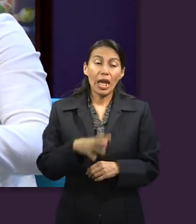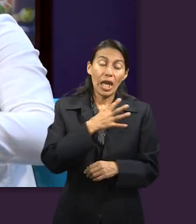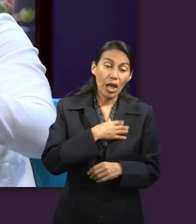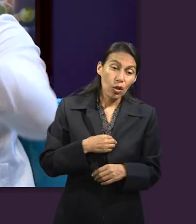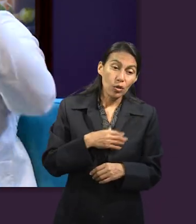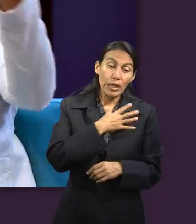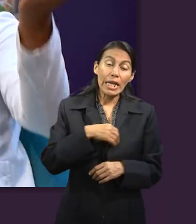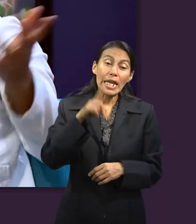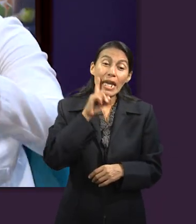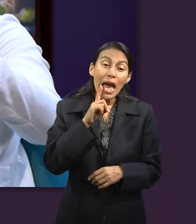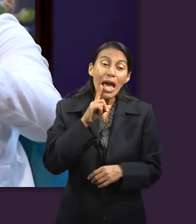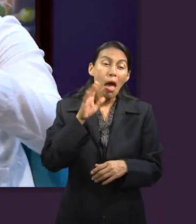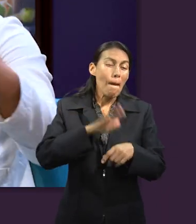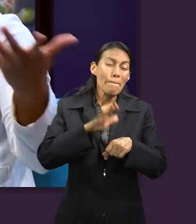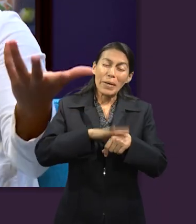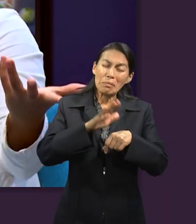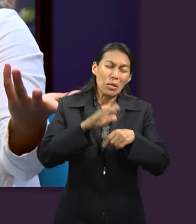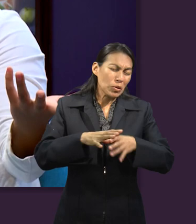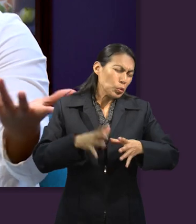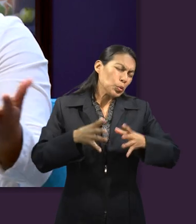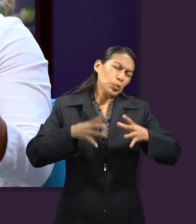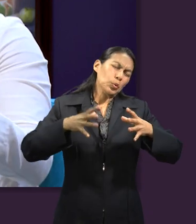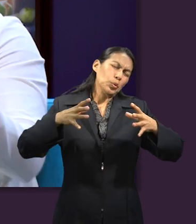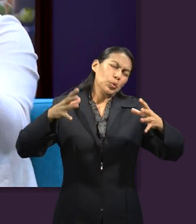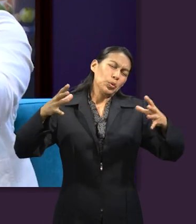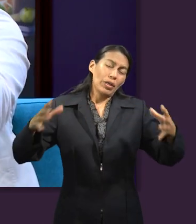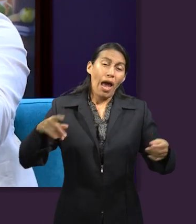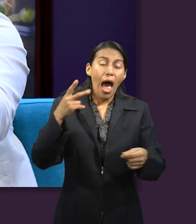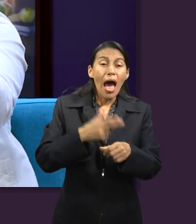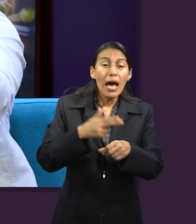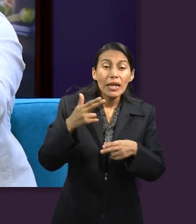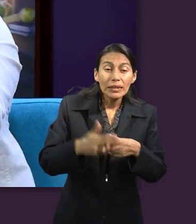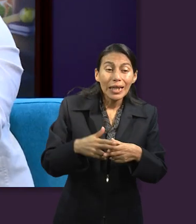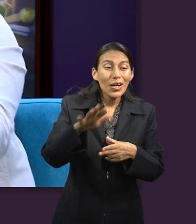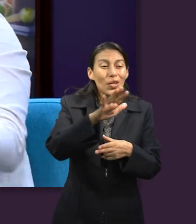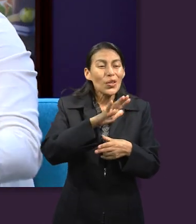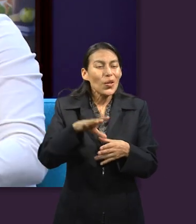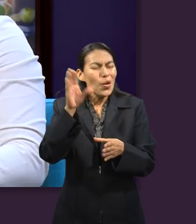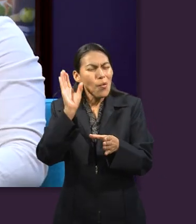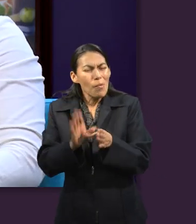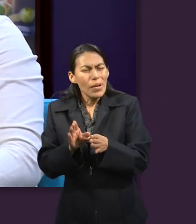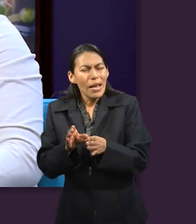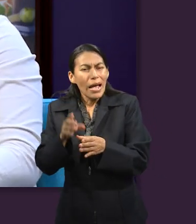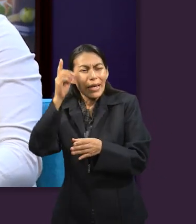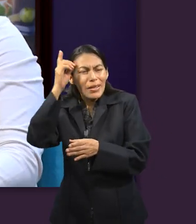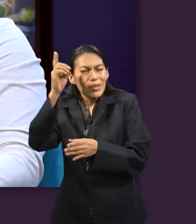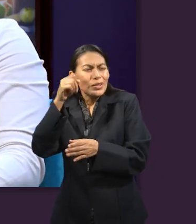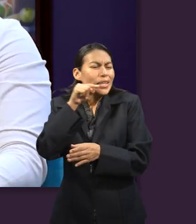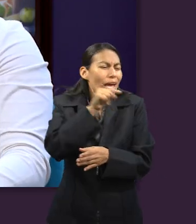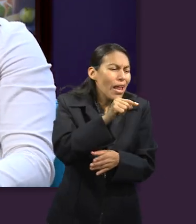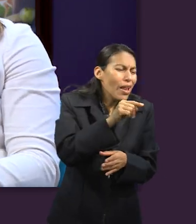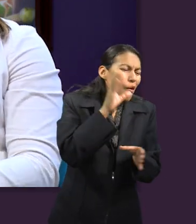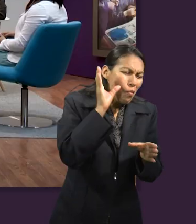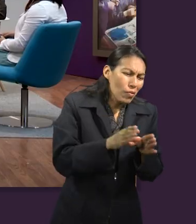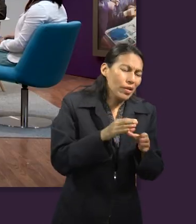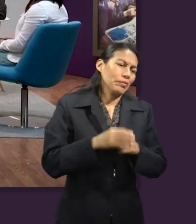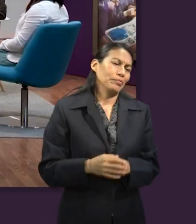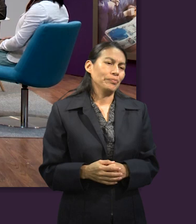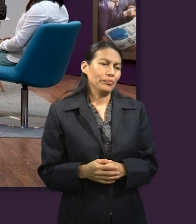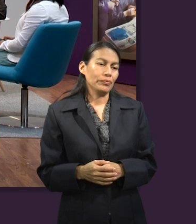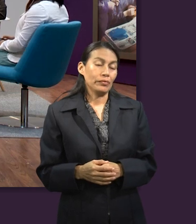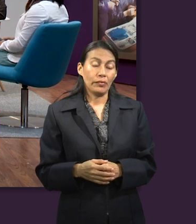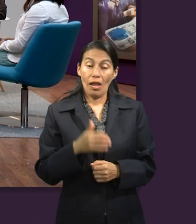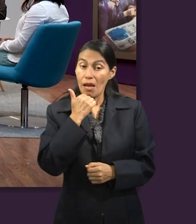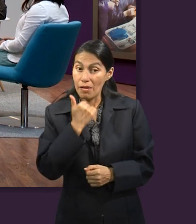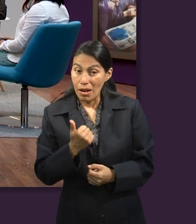este hijos hijas que si van a seguir multiplicando y se iba a ver tangible lo que dios le había prometido a su padre ya